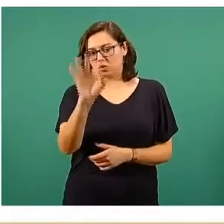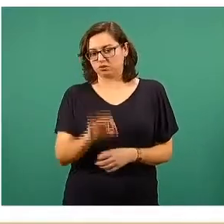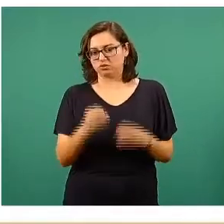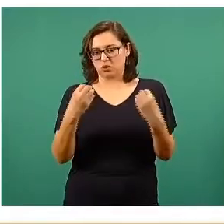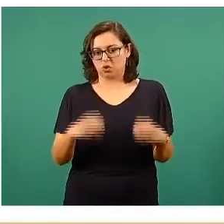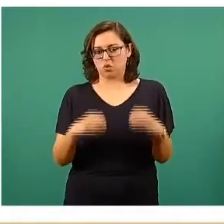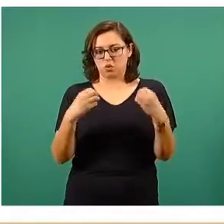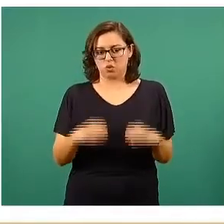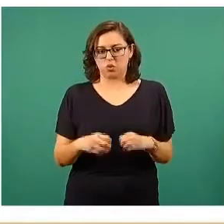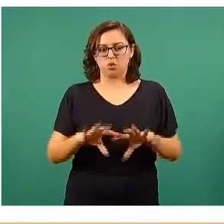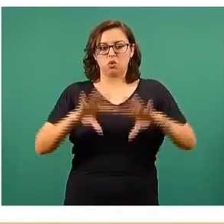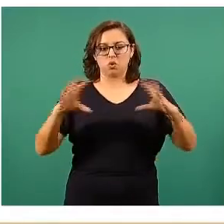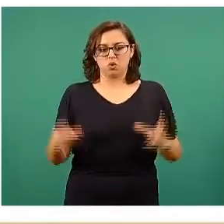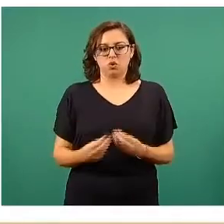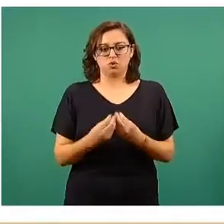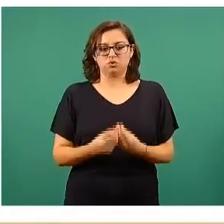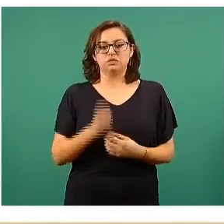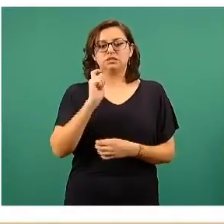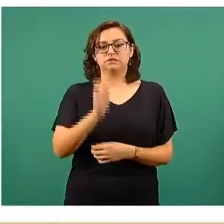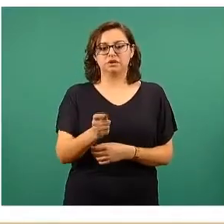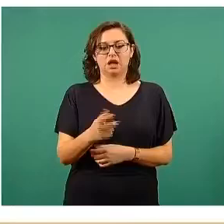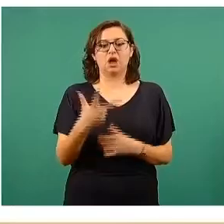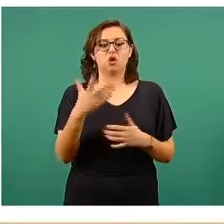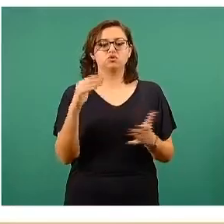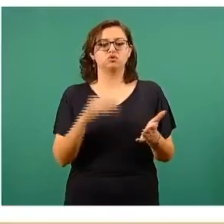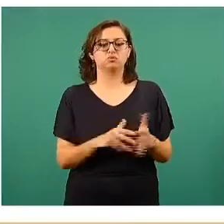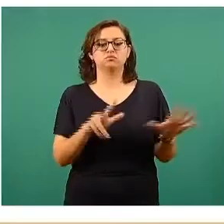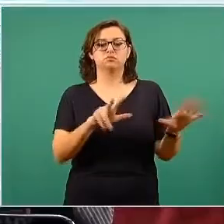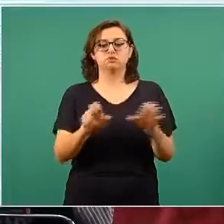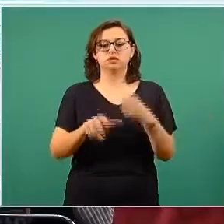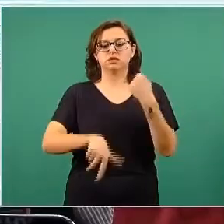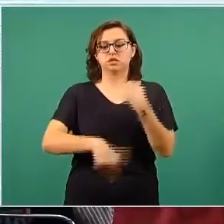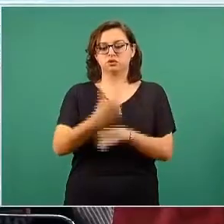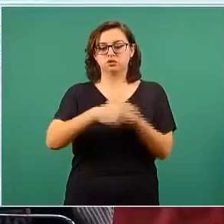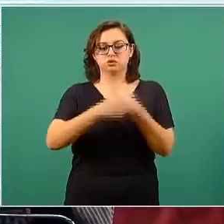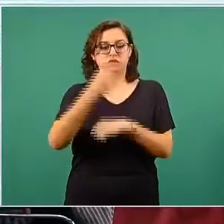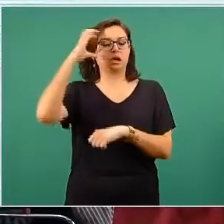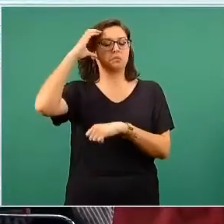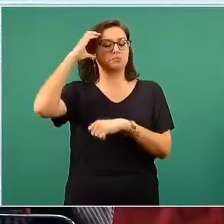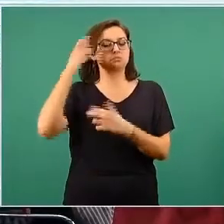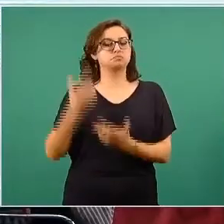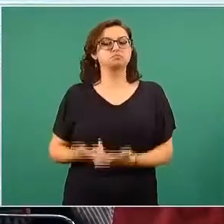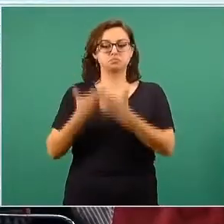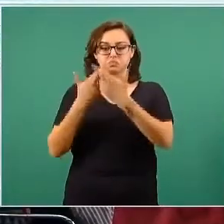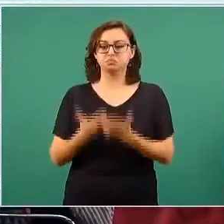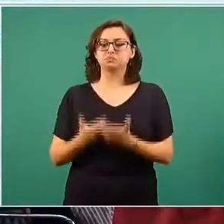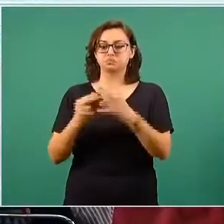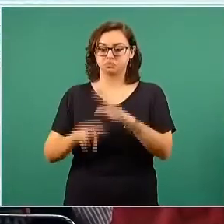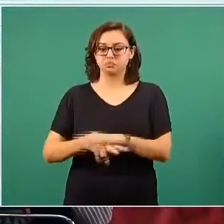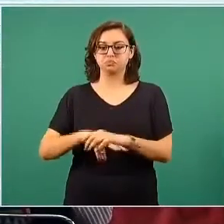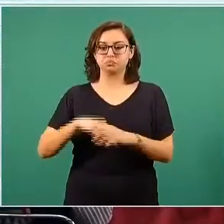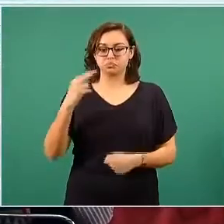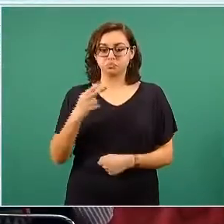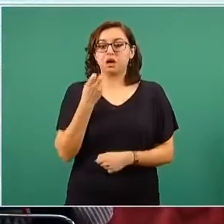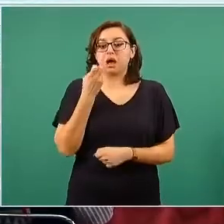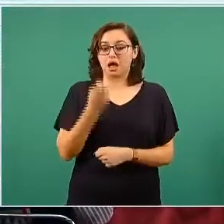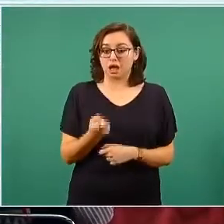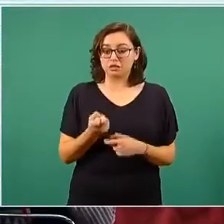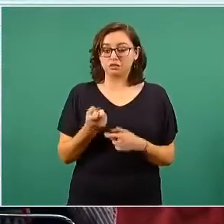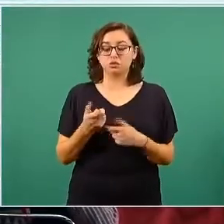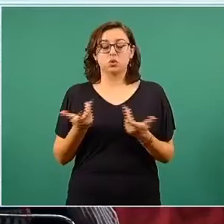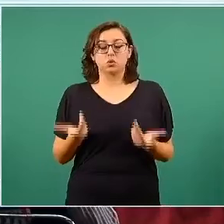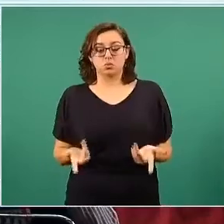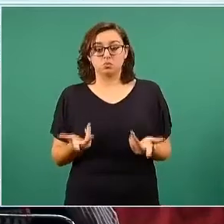ocupación. 8.812 son las camas disponibles a nivel nacional. Entonces, de que esto se mantenga, de que